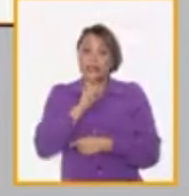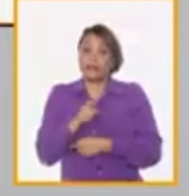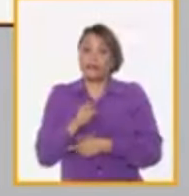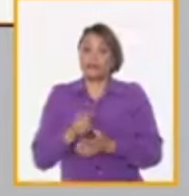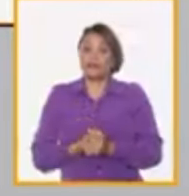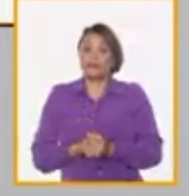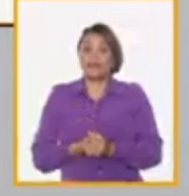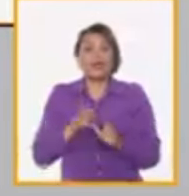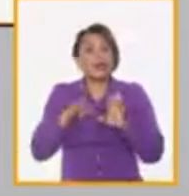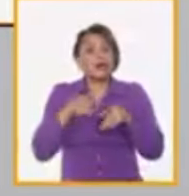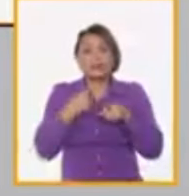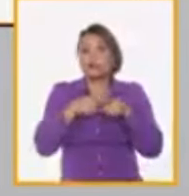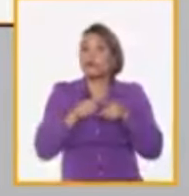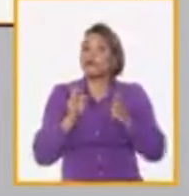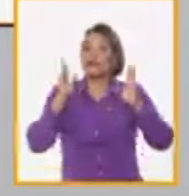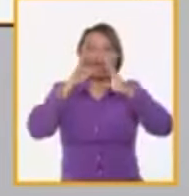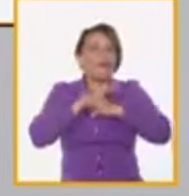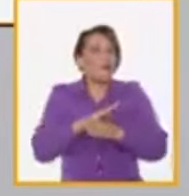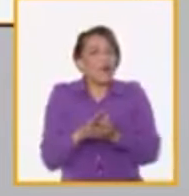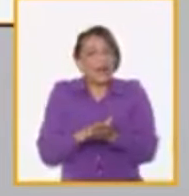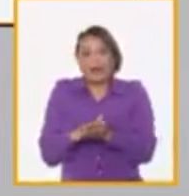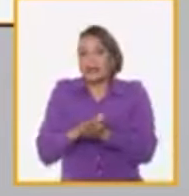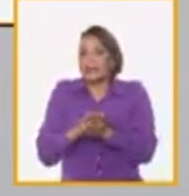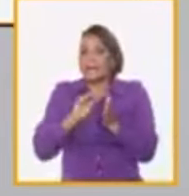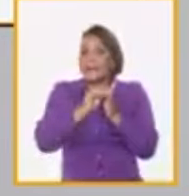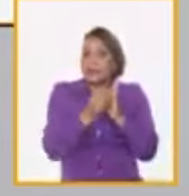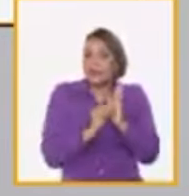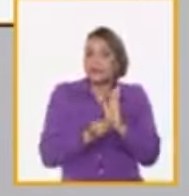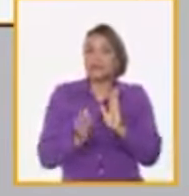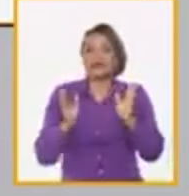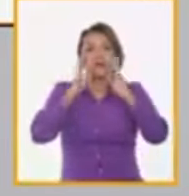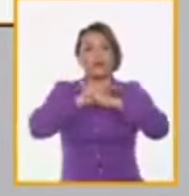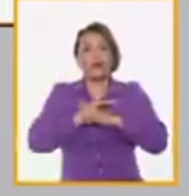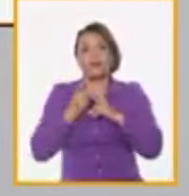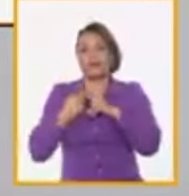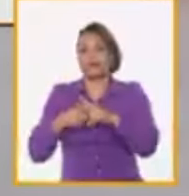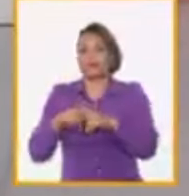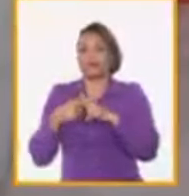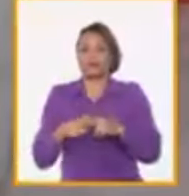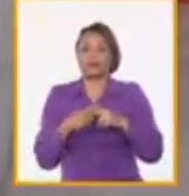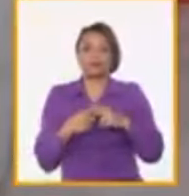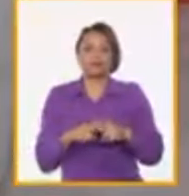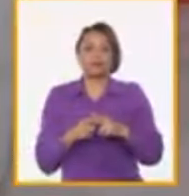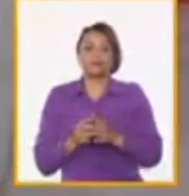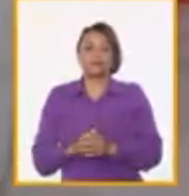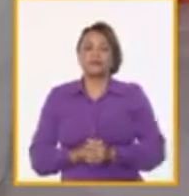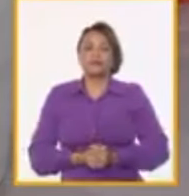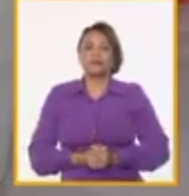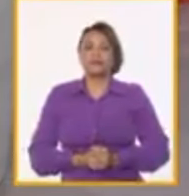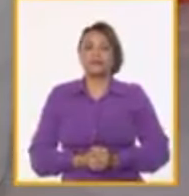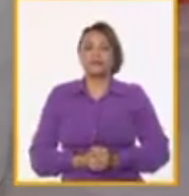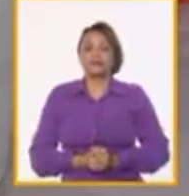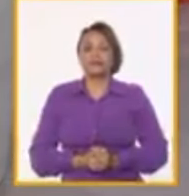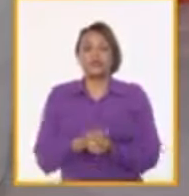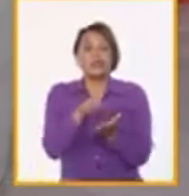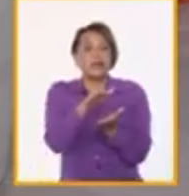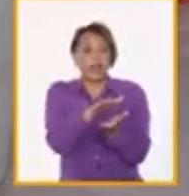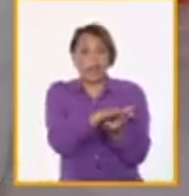recursos necesarios para poder darle mantenimiento a los equipos de bombeo. Y la reserva